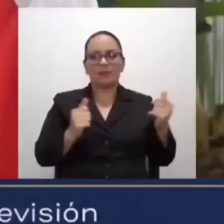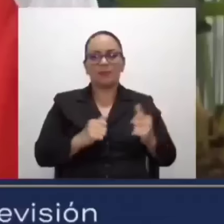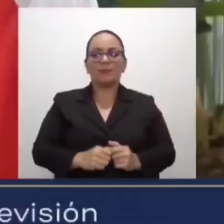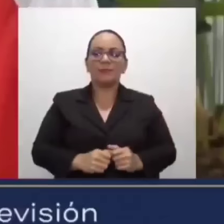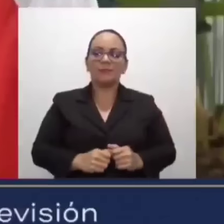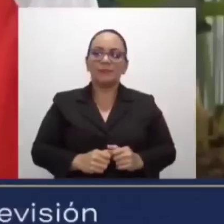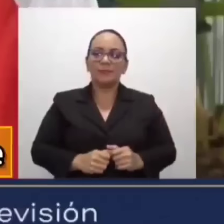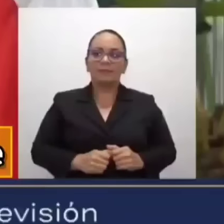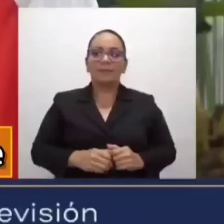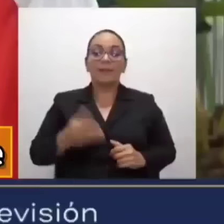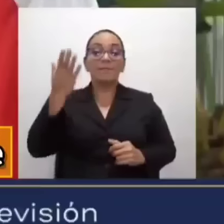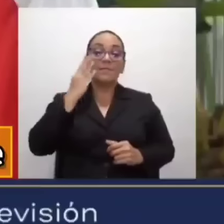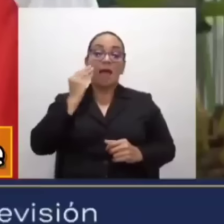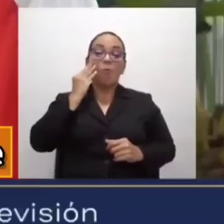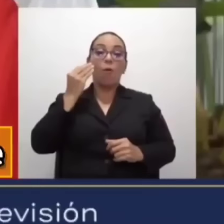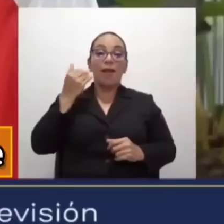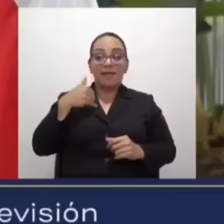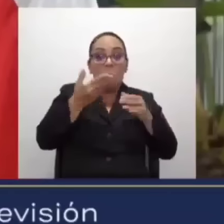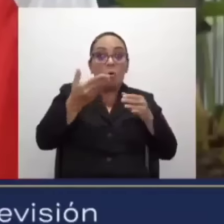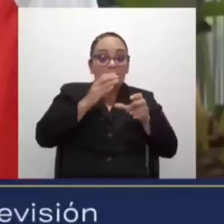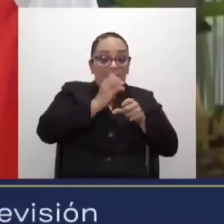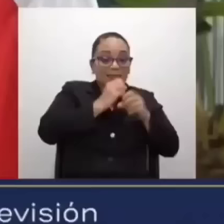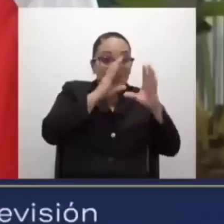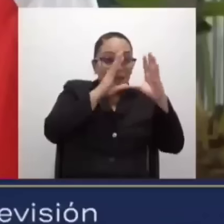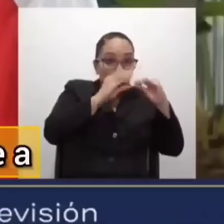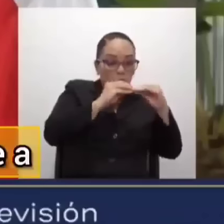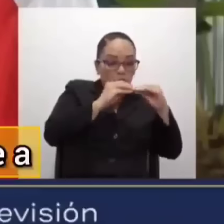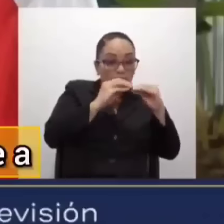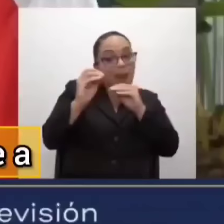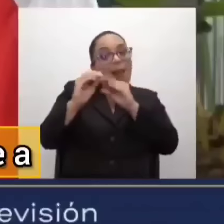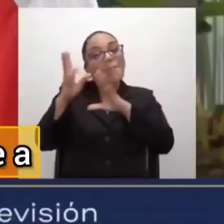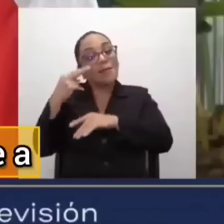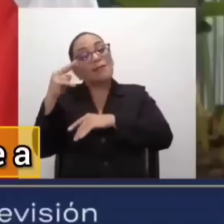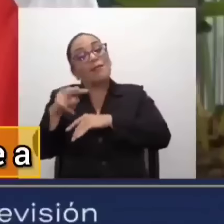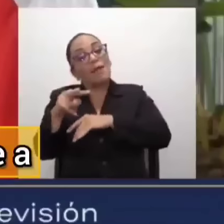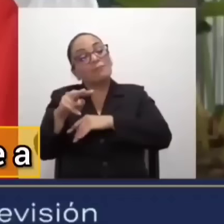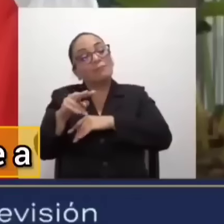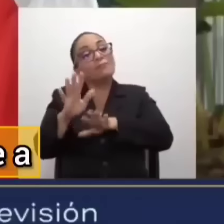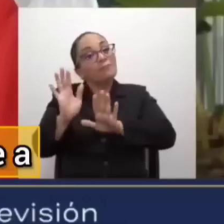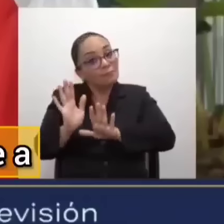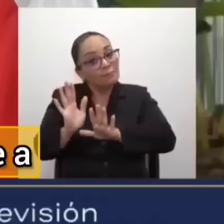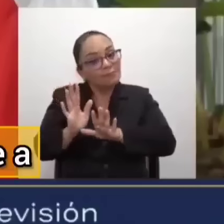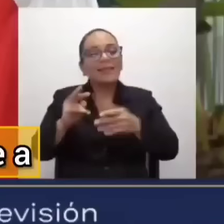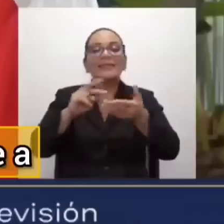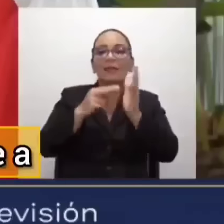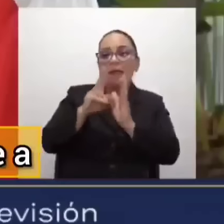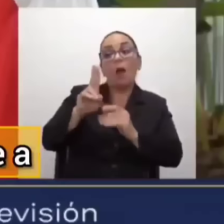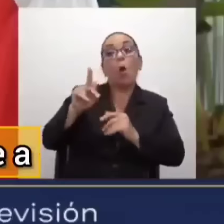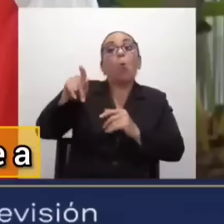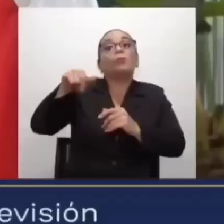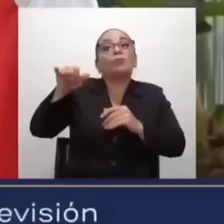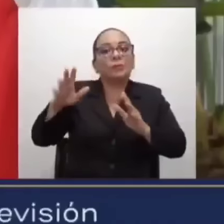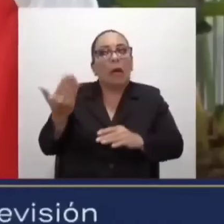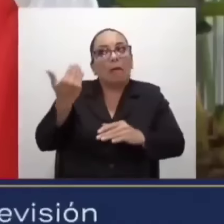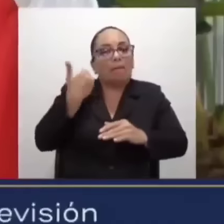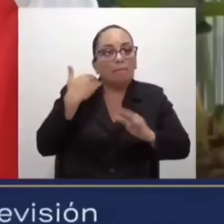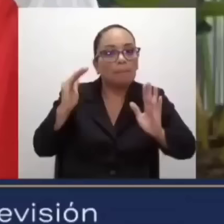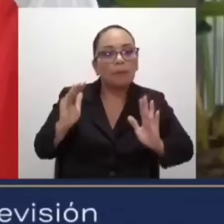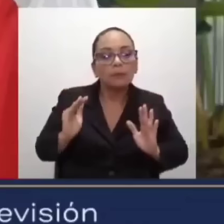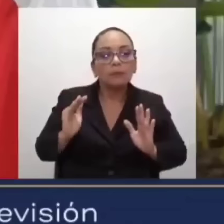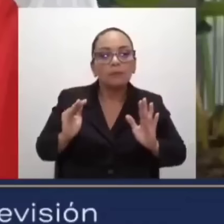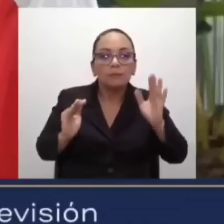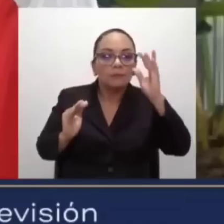Decía mi abuelito, lo que se hace de noche, de día aparece. Para que aparezca un día y digan, ups, Y ahora viene el presidente a vetar esto